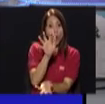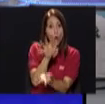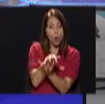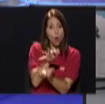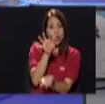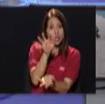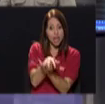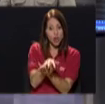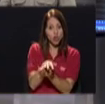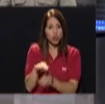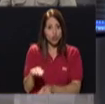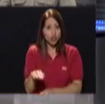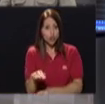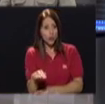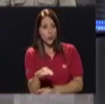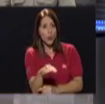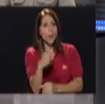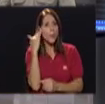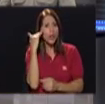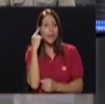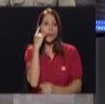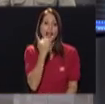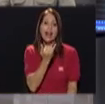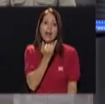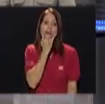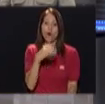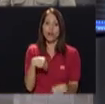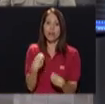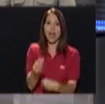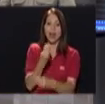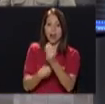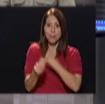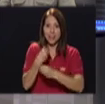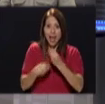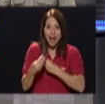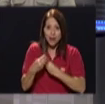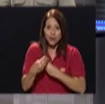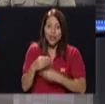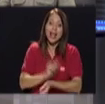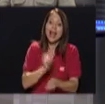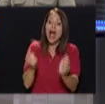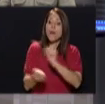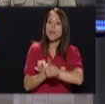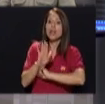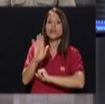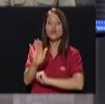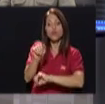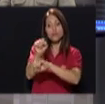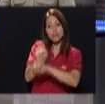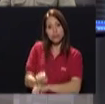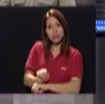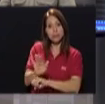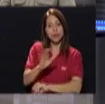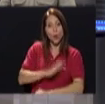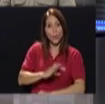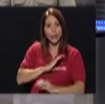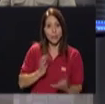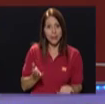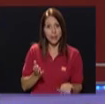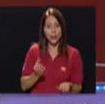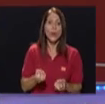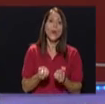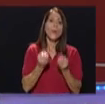cocodrilos, justamente porque se comete el error de alimentarlo, de cambiarle ese patrón natural de